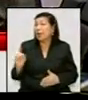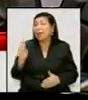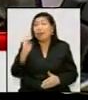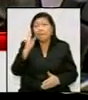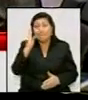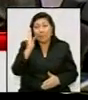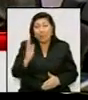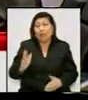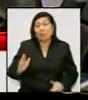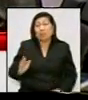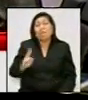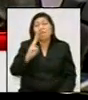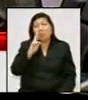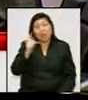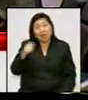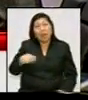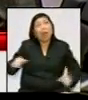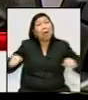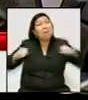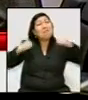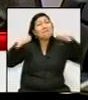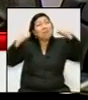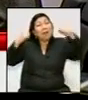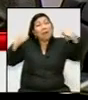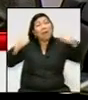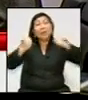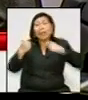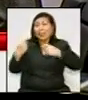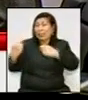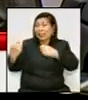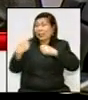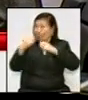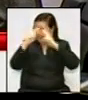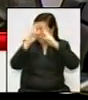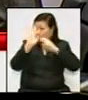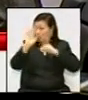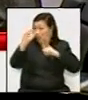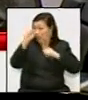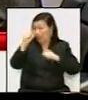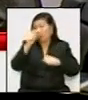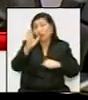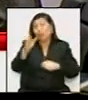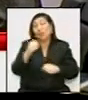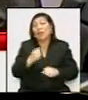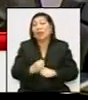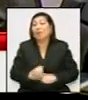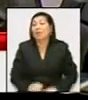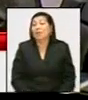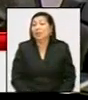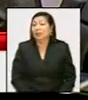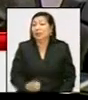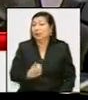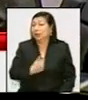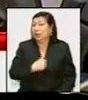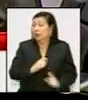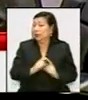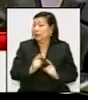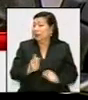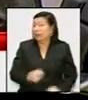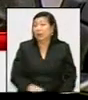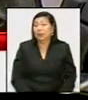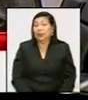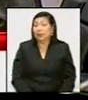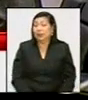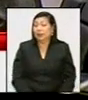y cada jueves vienen acá al Congreso a exigir que se respeten sus derechos laborales. Y no es responsabilidad del Congreso,